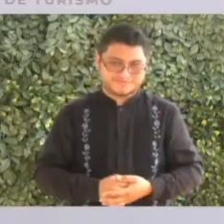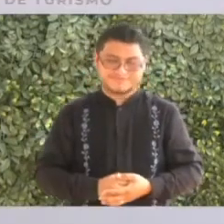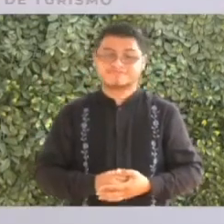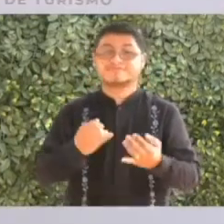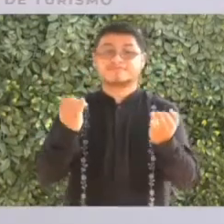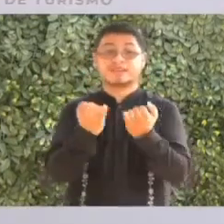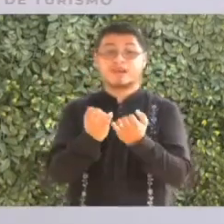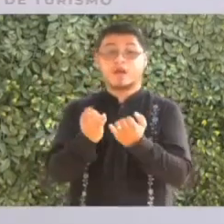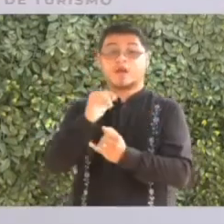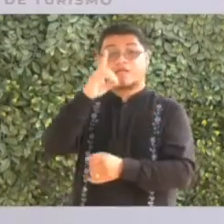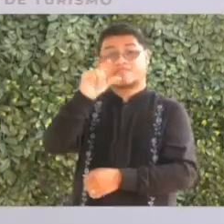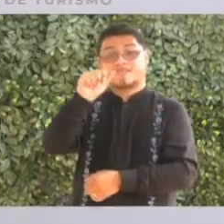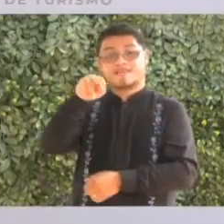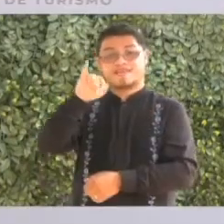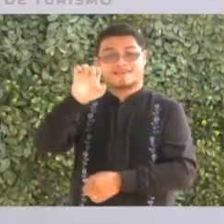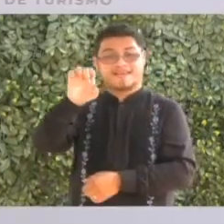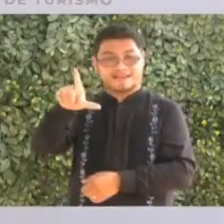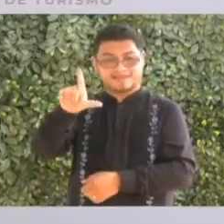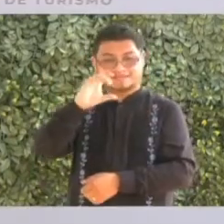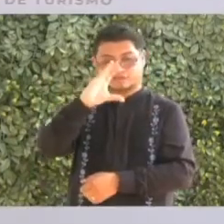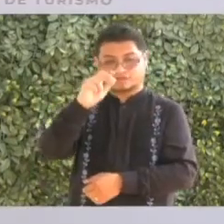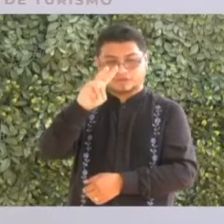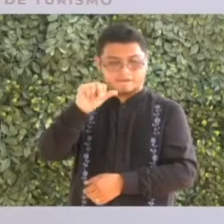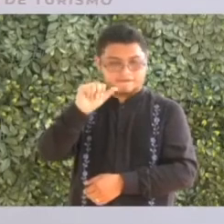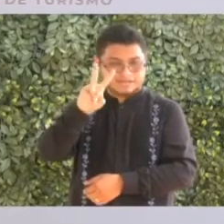a Daniel Chávez, que es supervisor